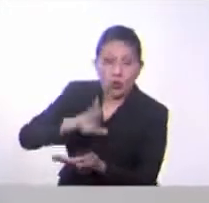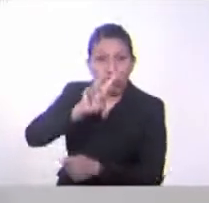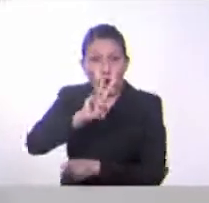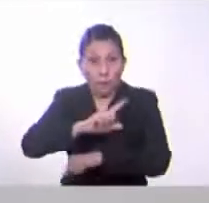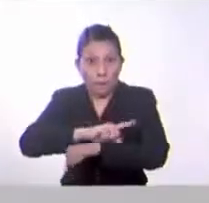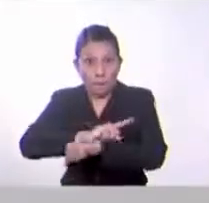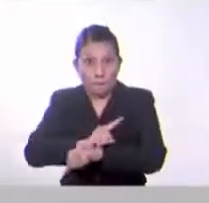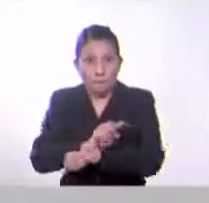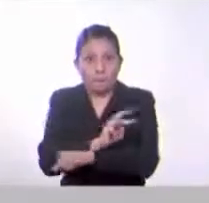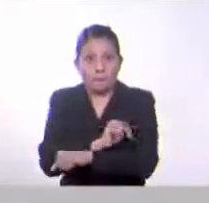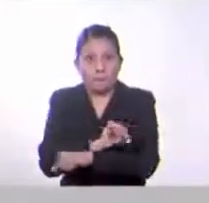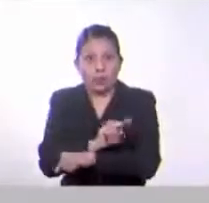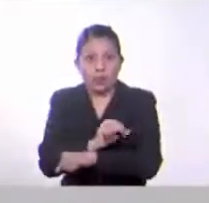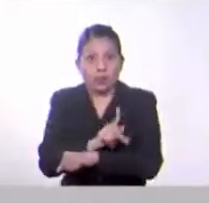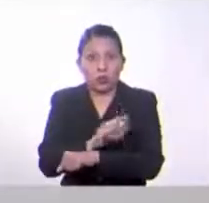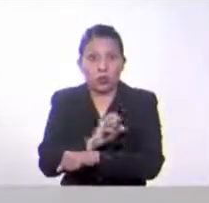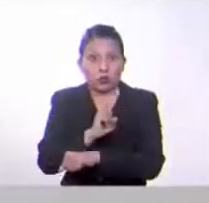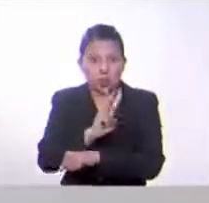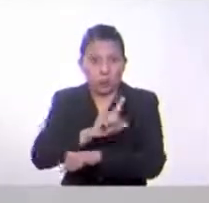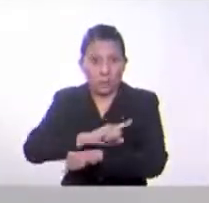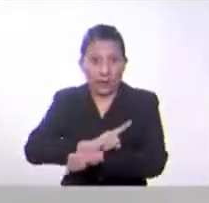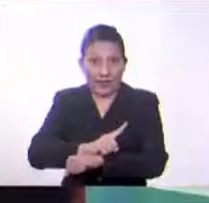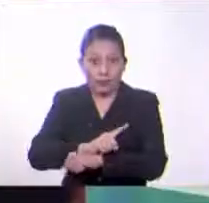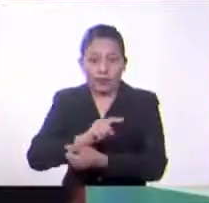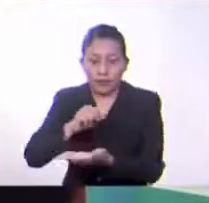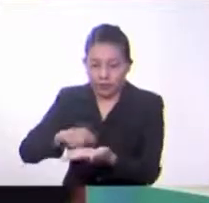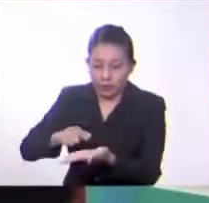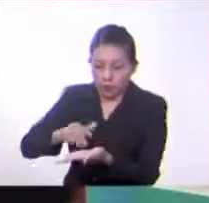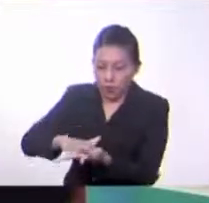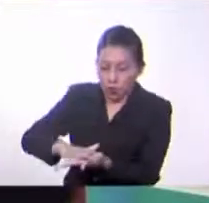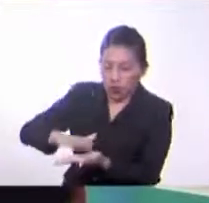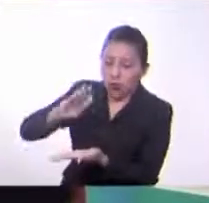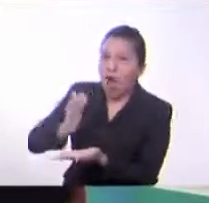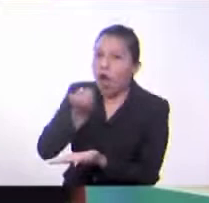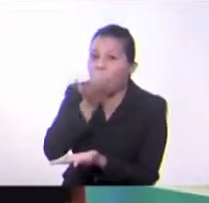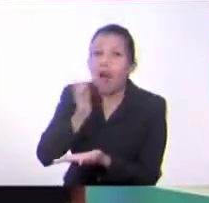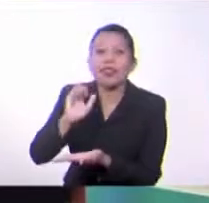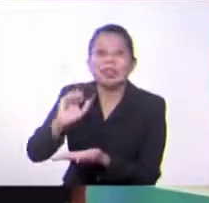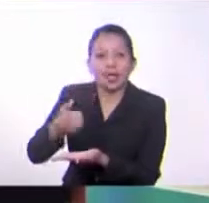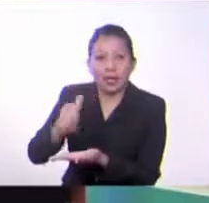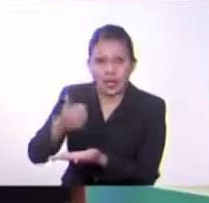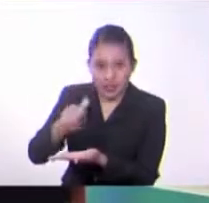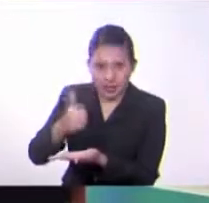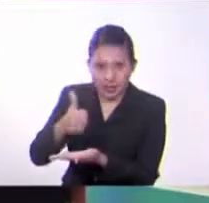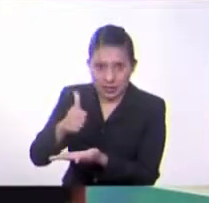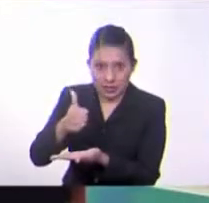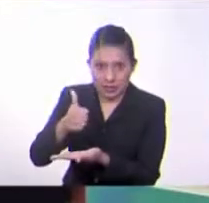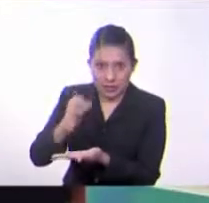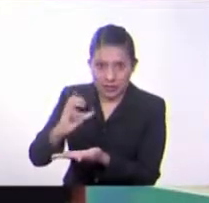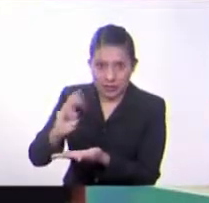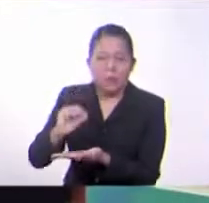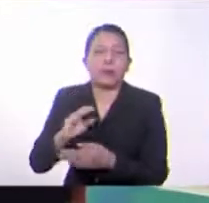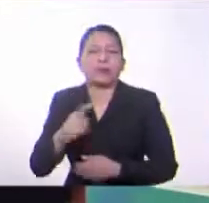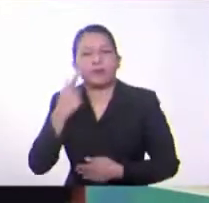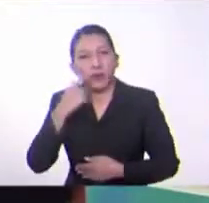10 centímetros. Si duplico el tiempo... ¡4! ¿Cuántos minutos tendríamos,